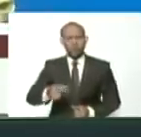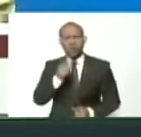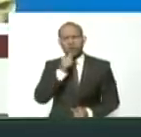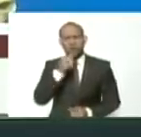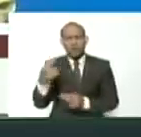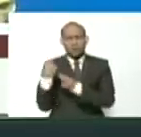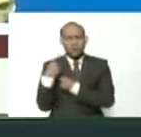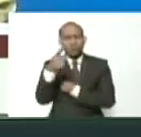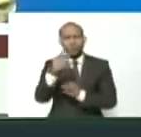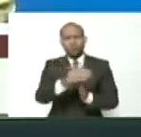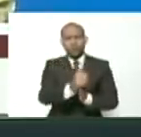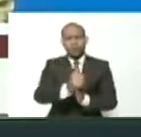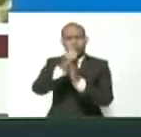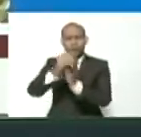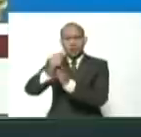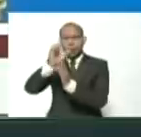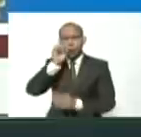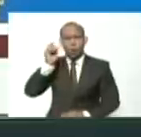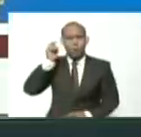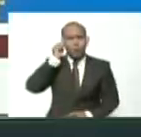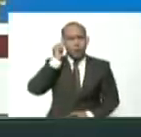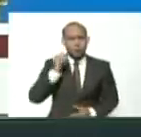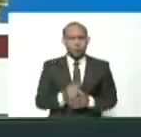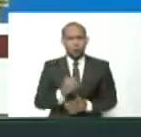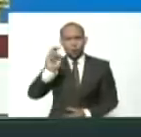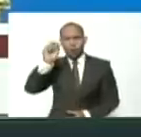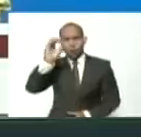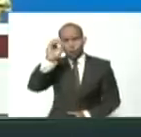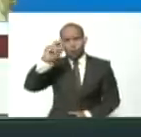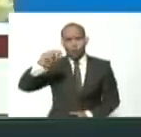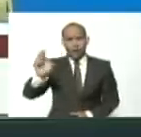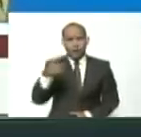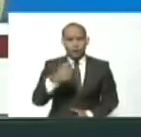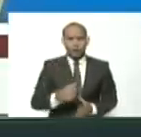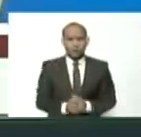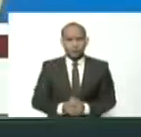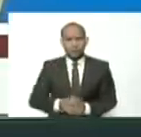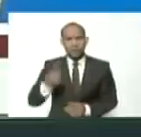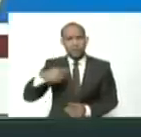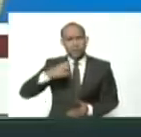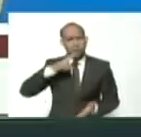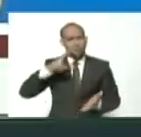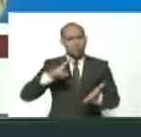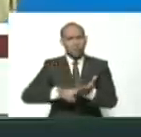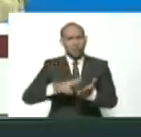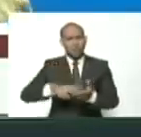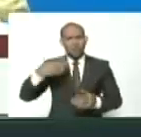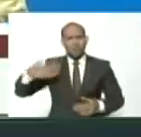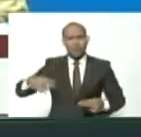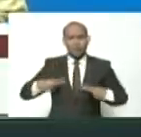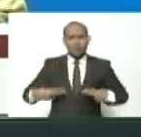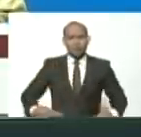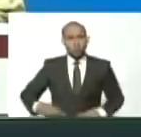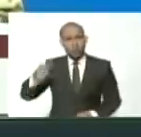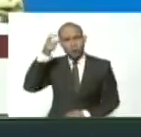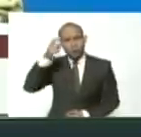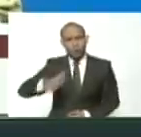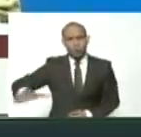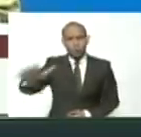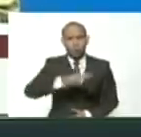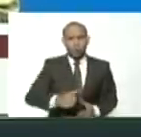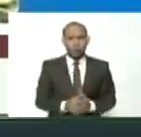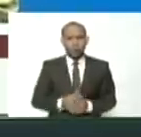ustedes, líderes y lideresas de las ONG. Pero los verdaderos derechos humanos del pueblo,